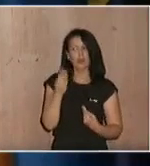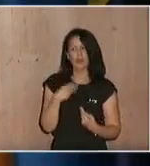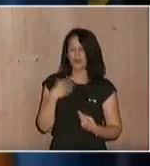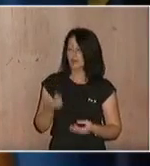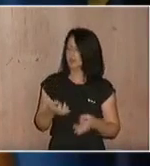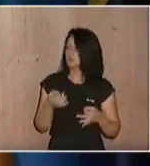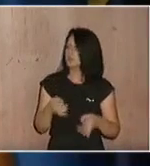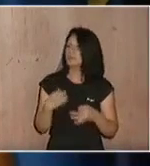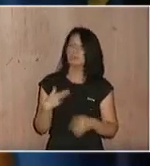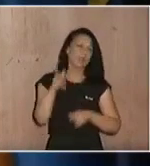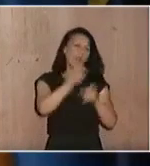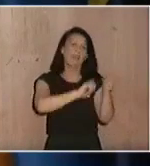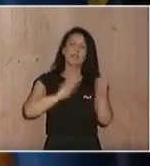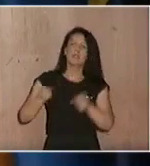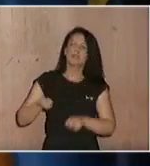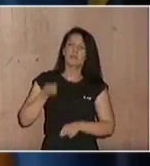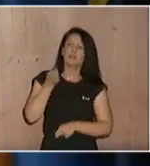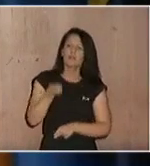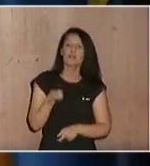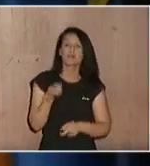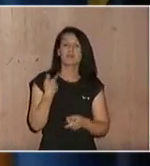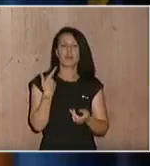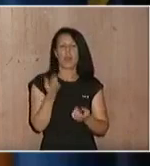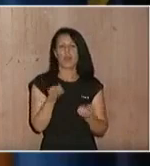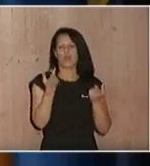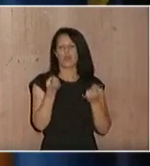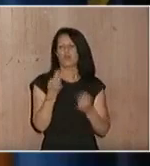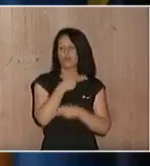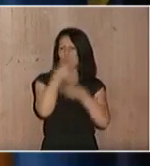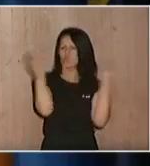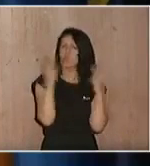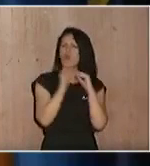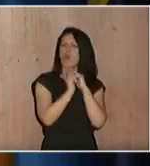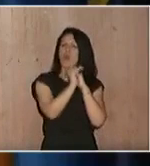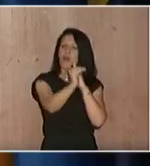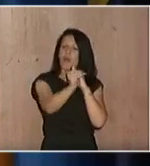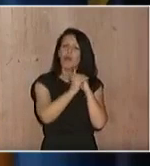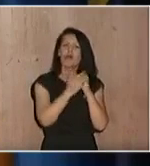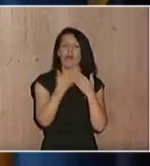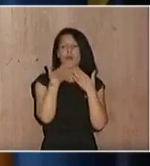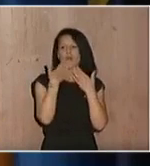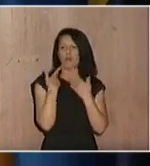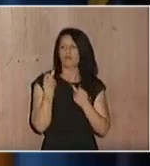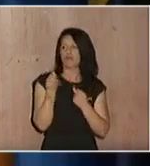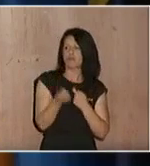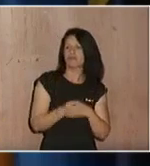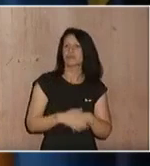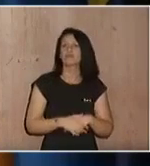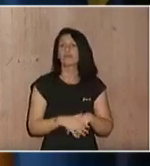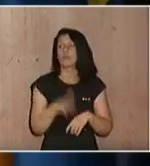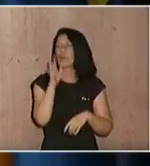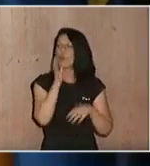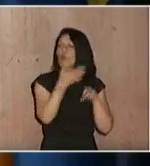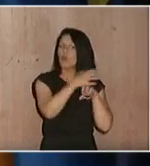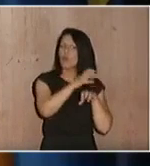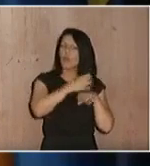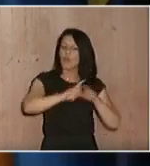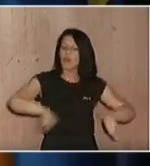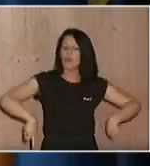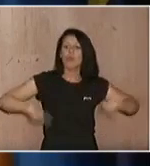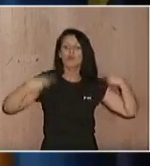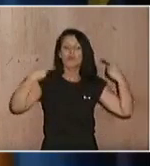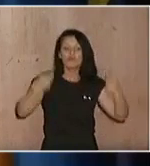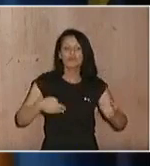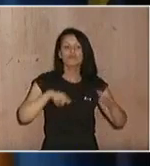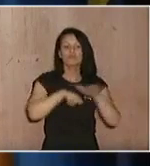contribución de los ciudadanos al sostenimiento de los gastos públicos a través de los tributos o en la distribución posterior de